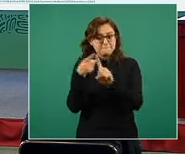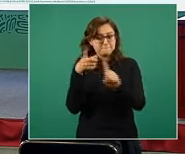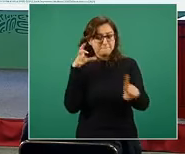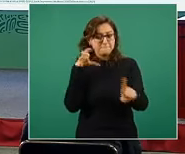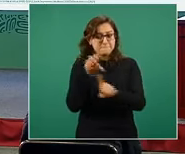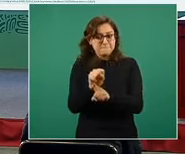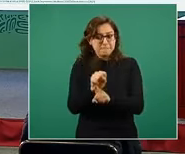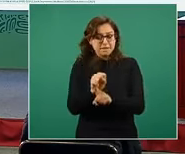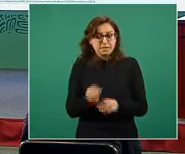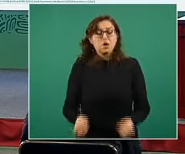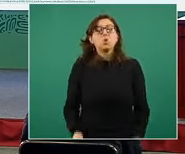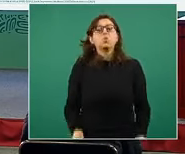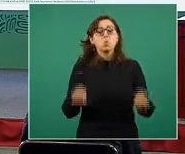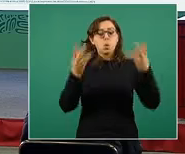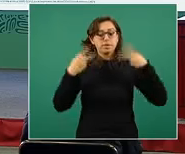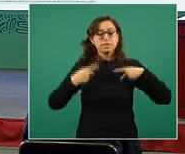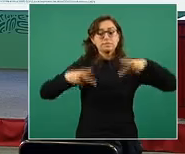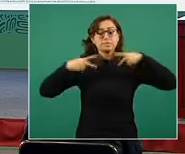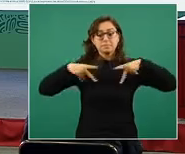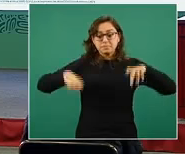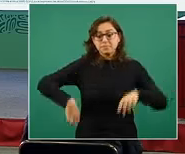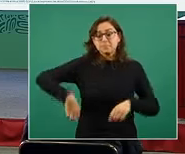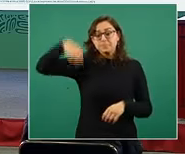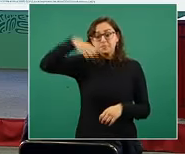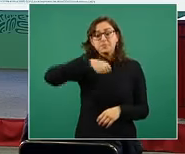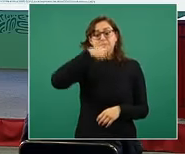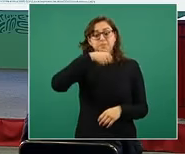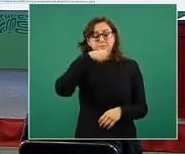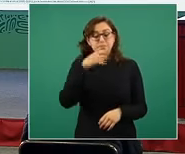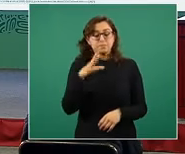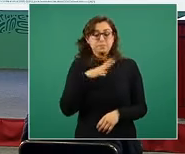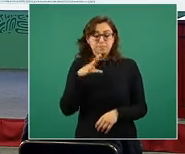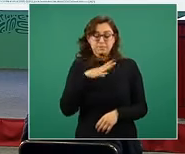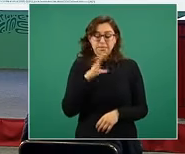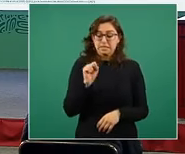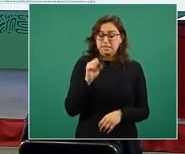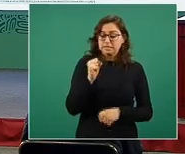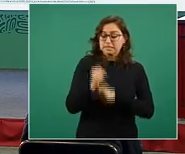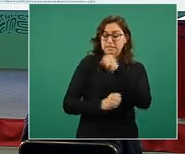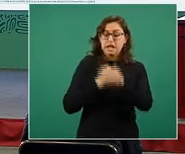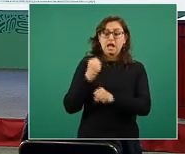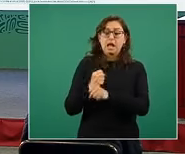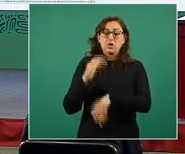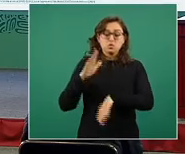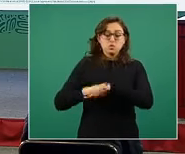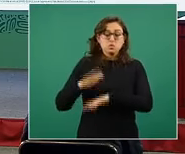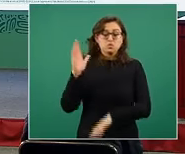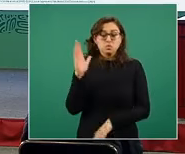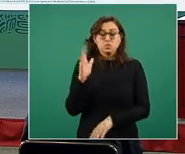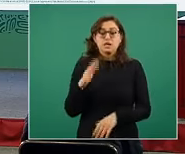la cifra censal de personas adultas mayores de 60 años, casi